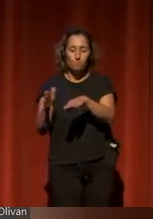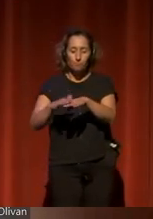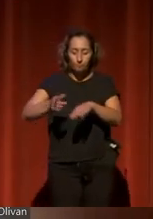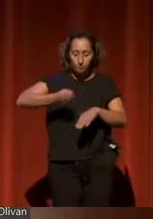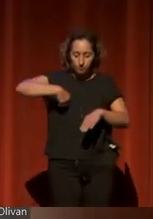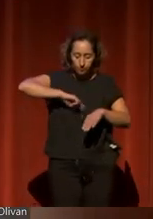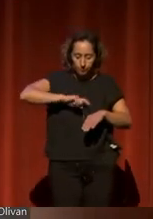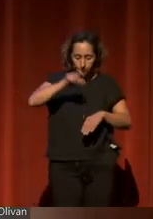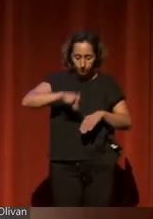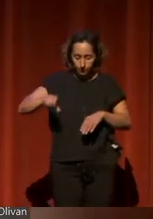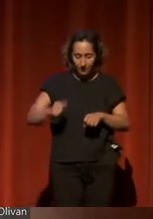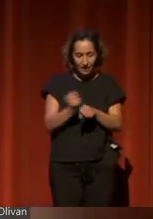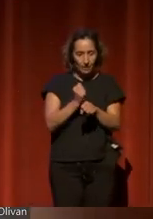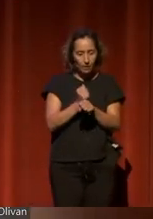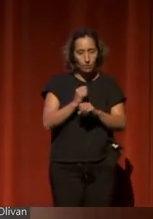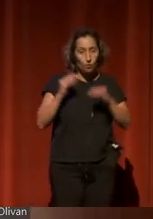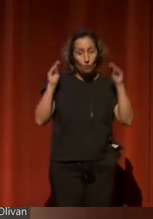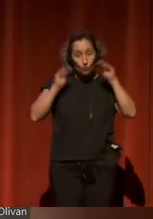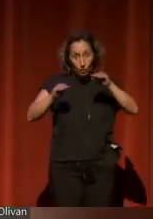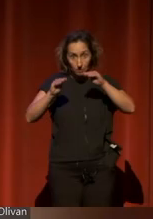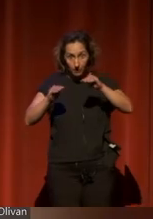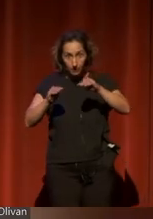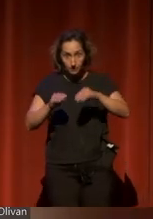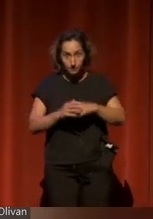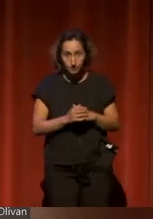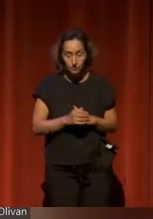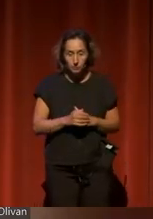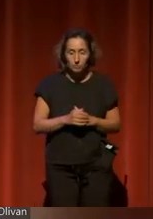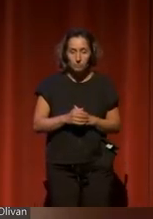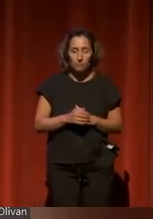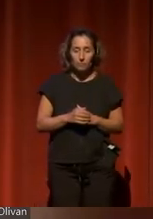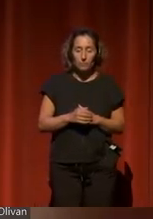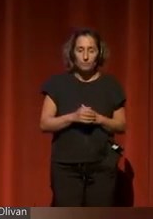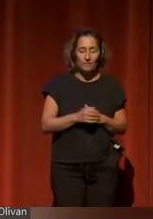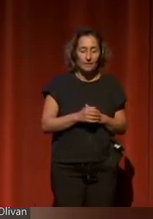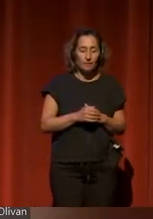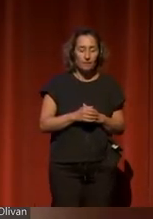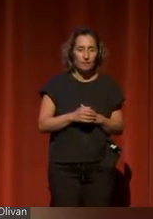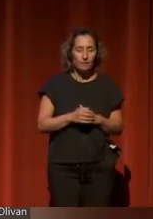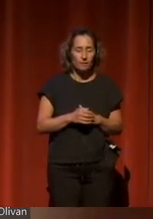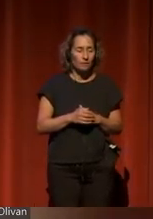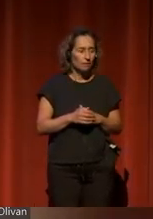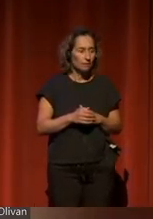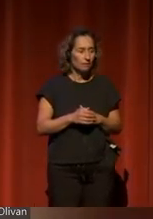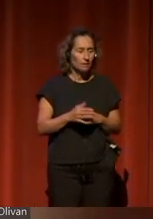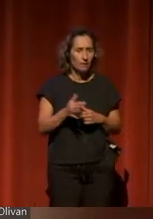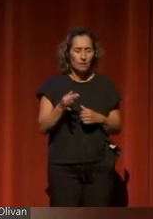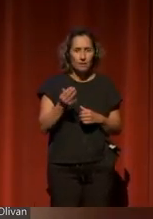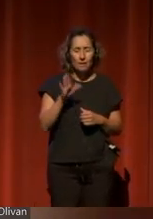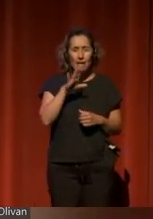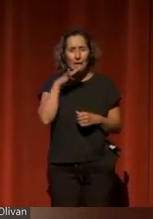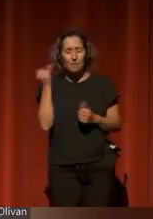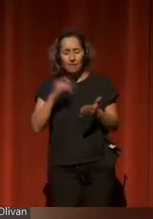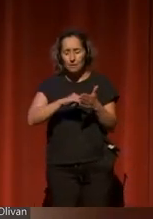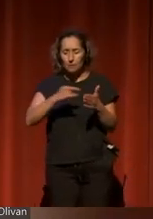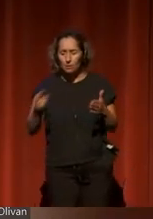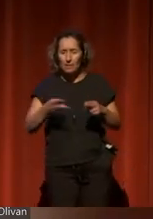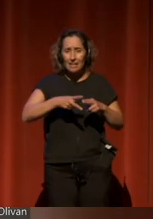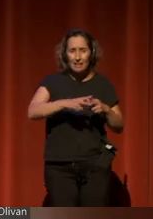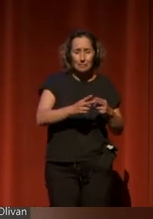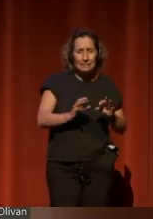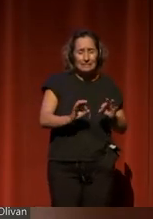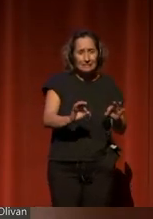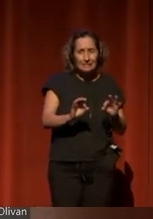de nuestro propio personal No yo creo que ahí junto a las habilidades y las metodologías y herramientas